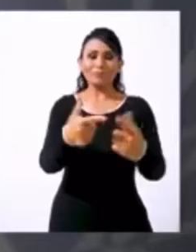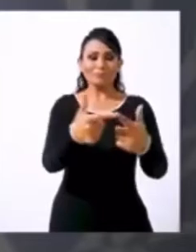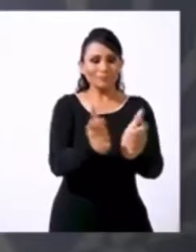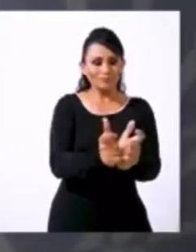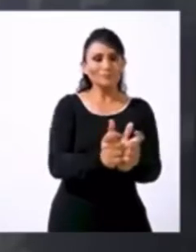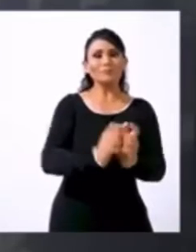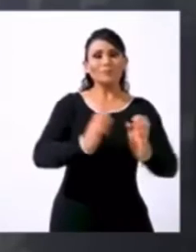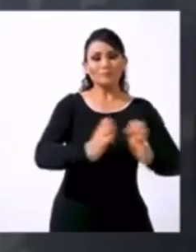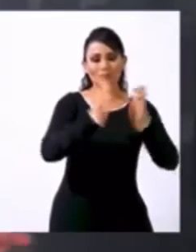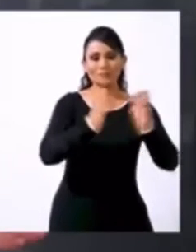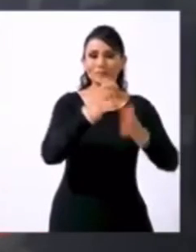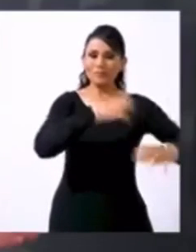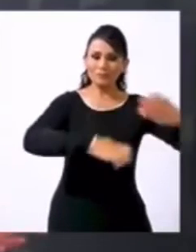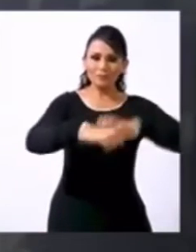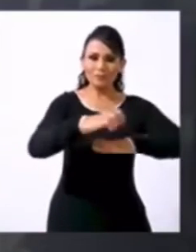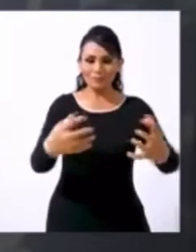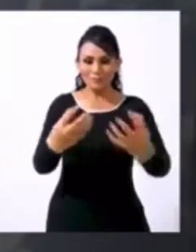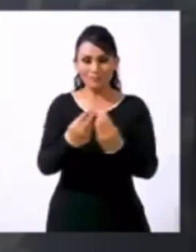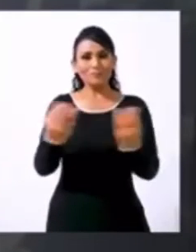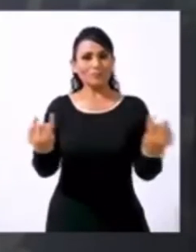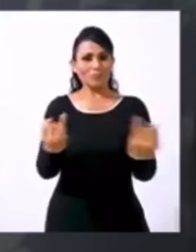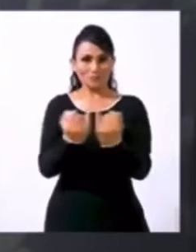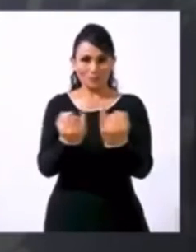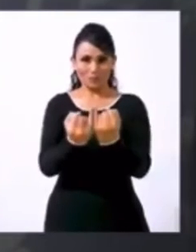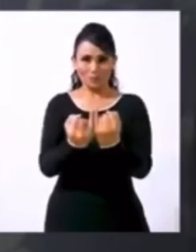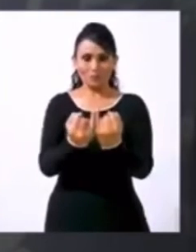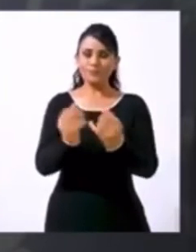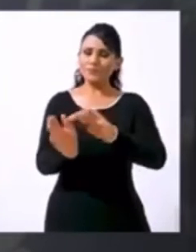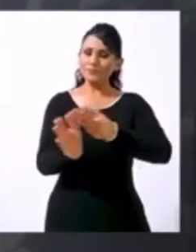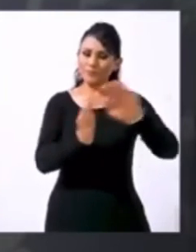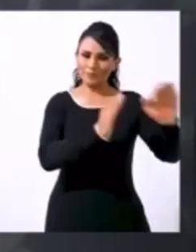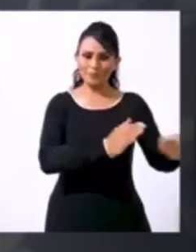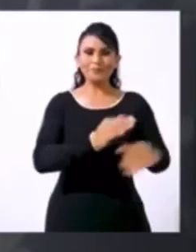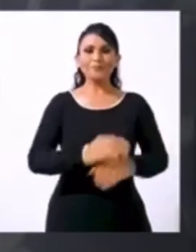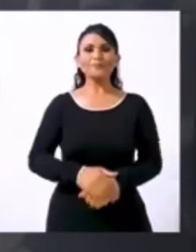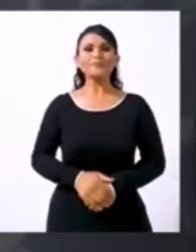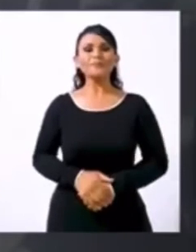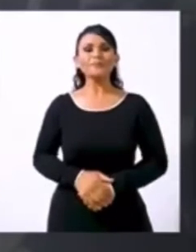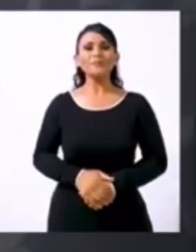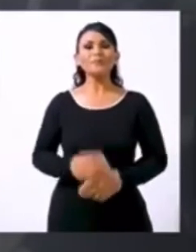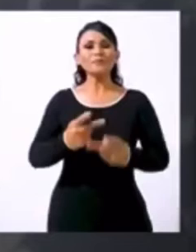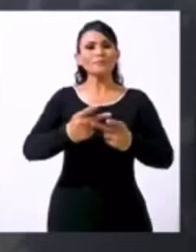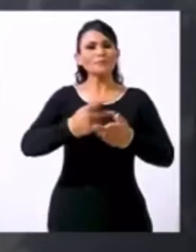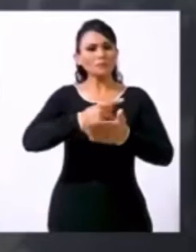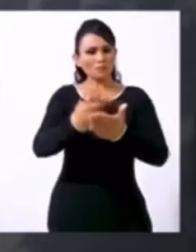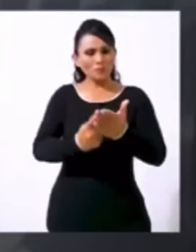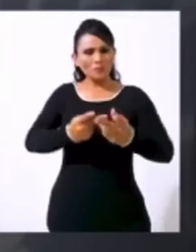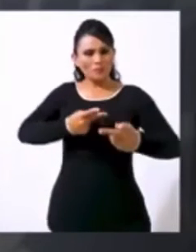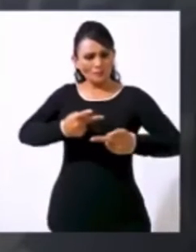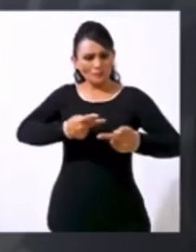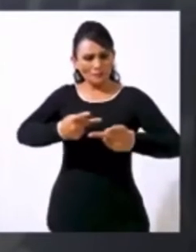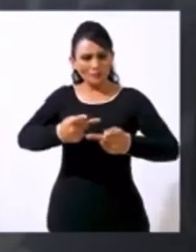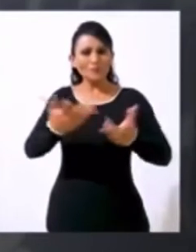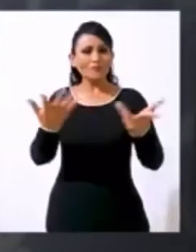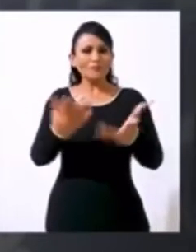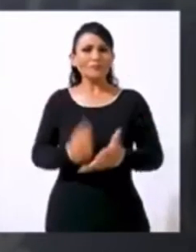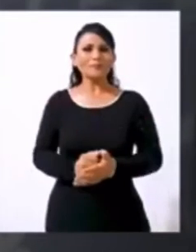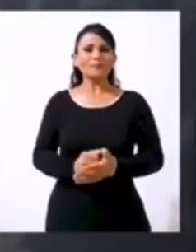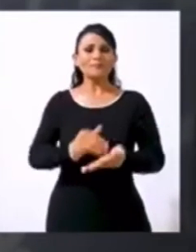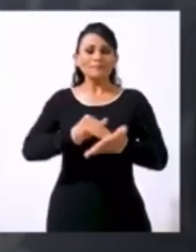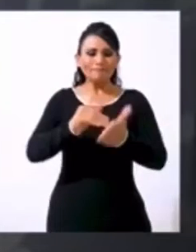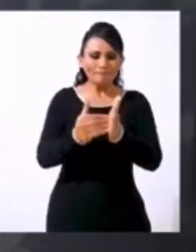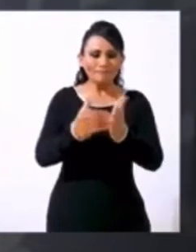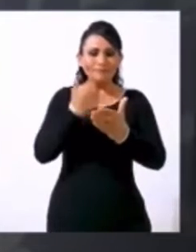Empresarial. Otro tema fundamental del plan que diseñamos para Querétaro es la atención de la